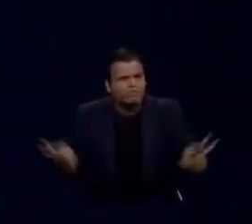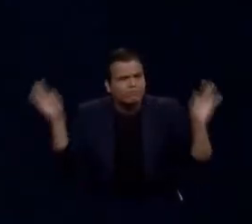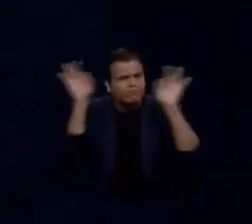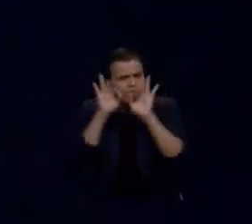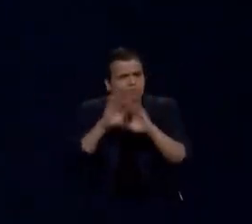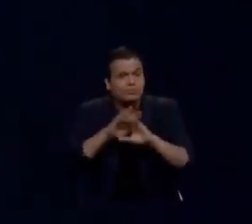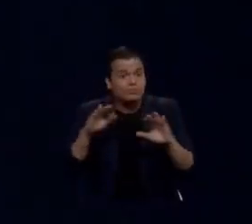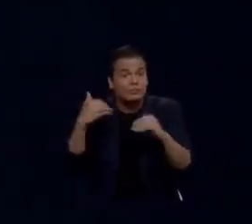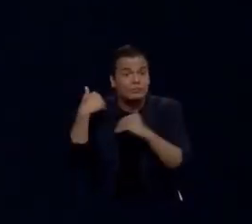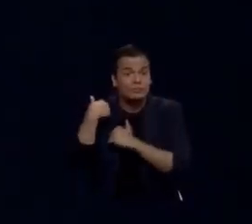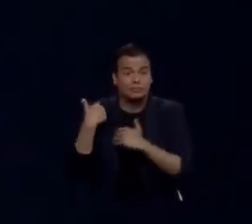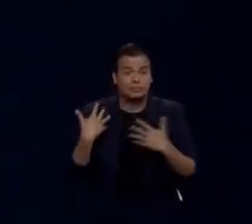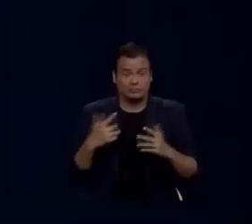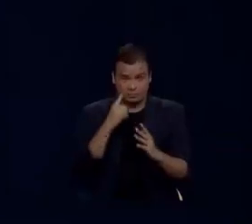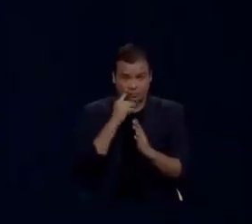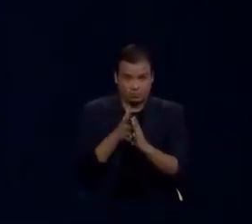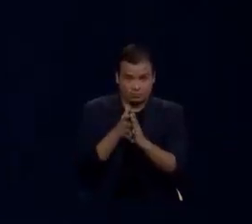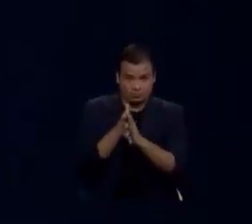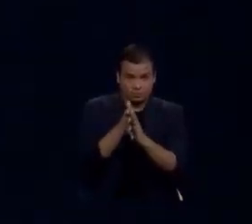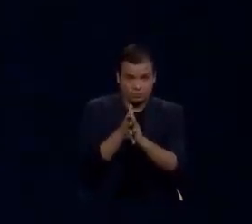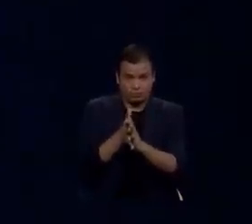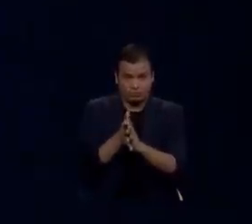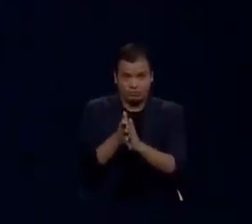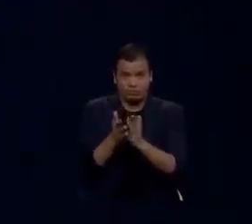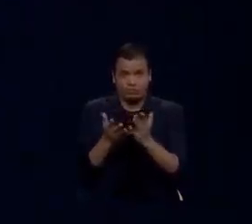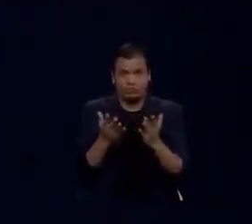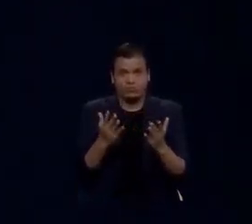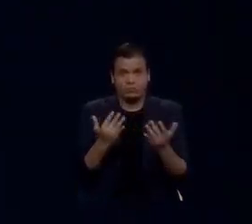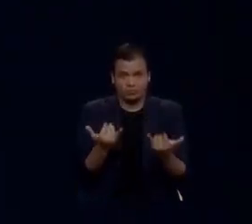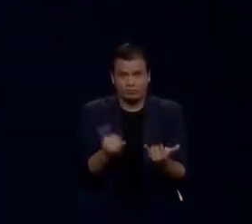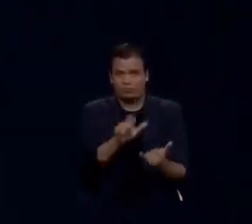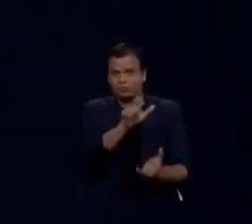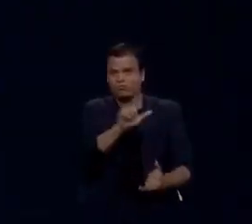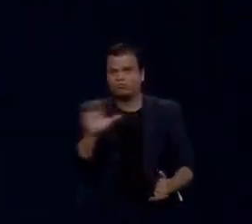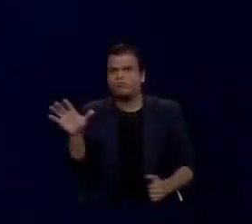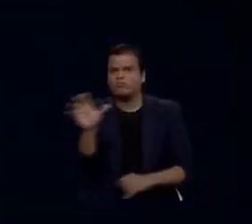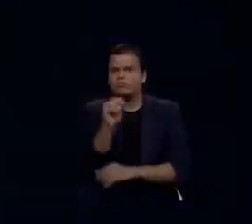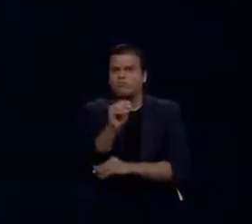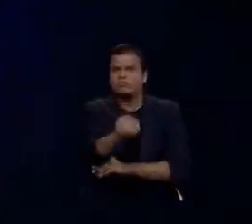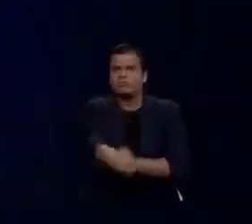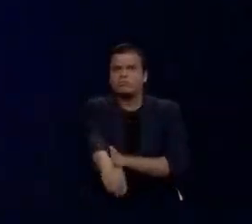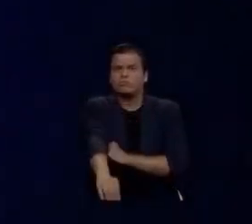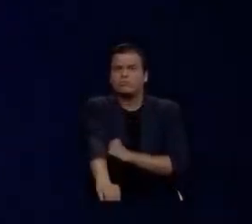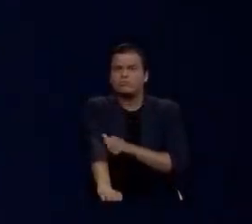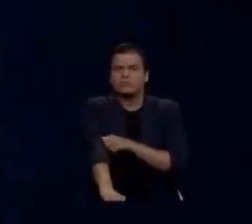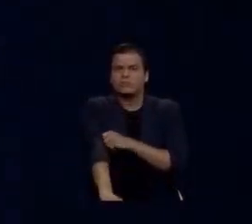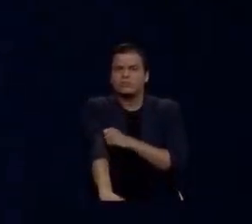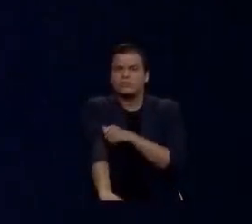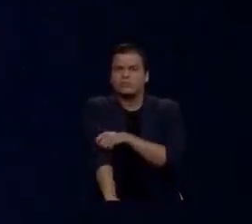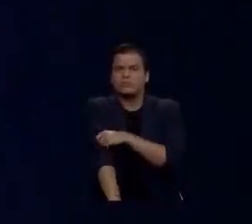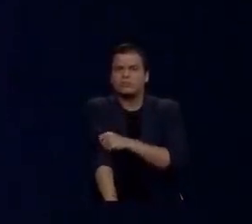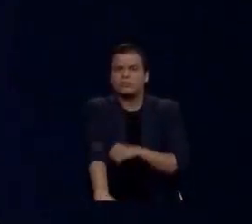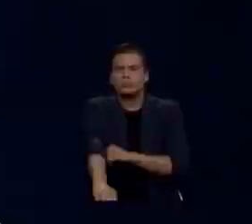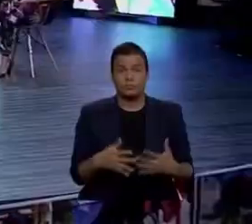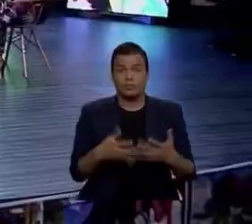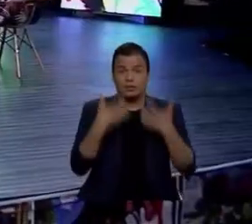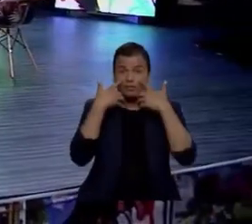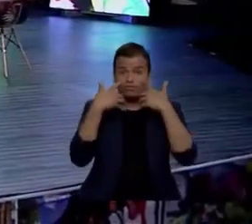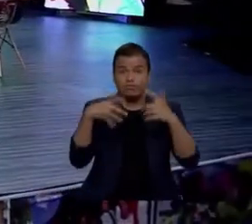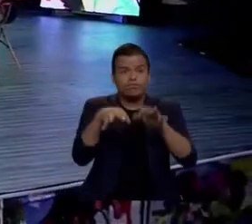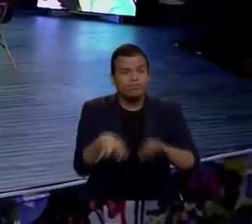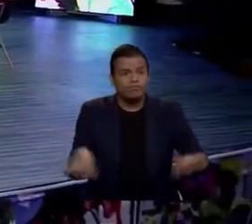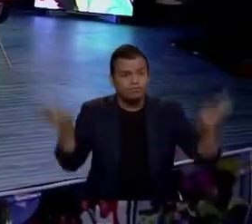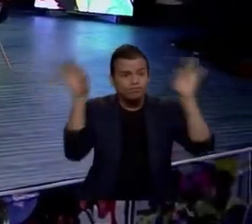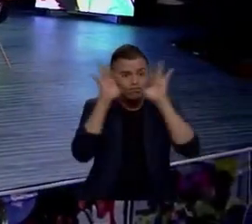está bajo nuestra responsabilidad y que yo quiero invitarte a que le contemos a todos los colombianos y los palos que nos verá hasta ahora es el tema de la televisión el